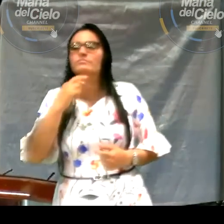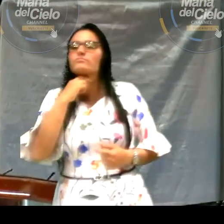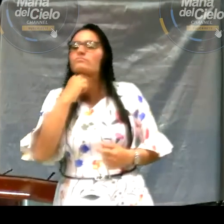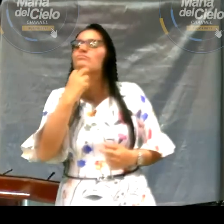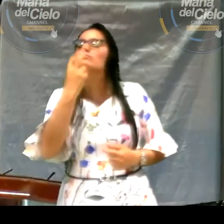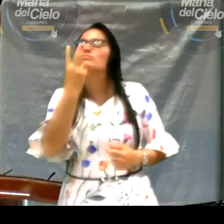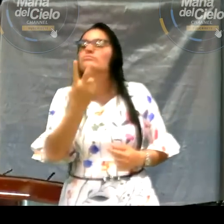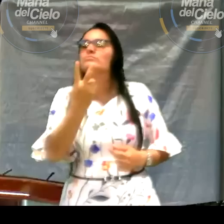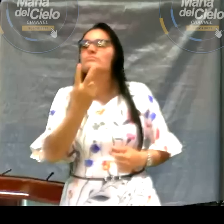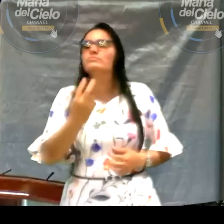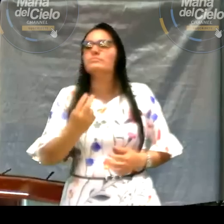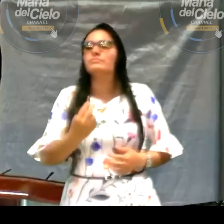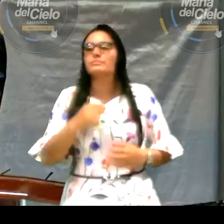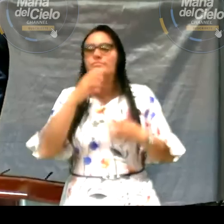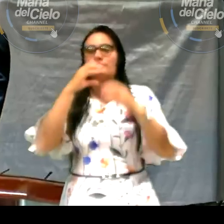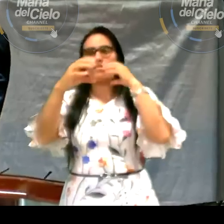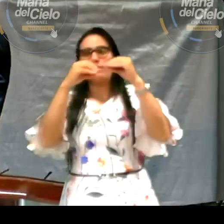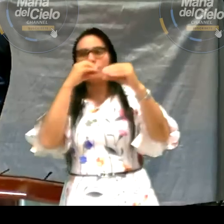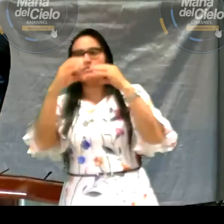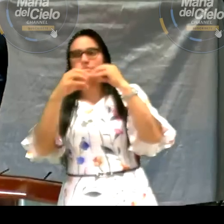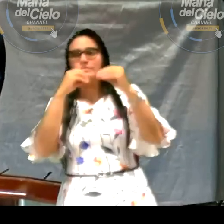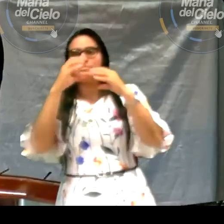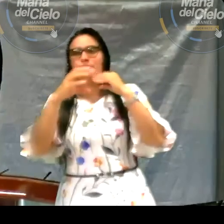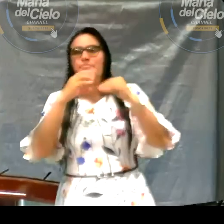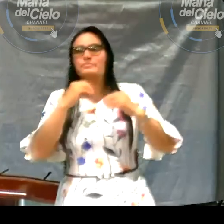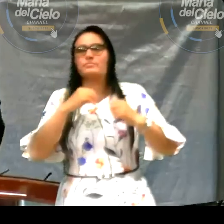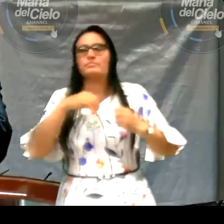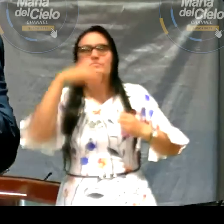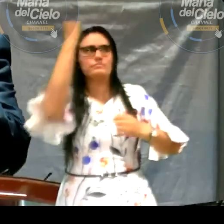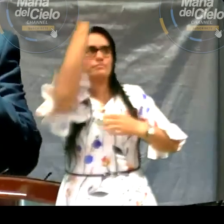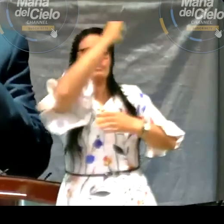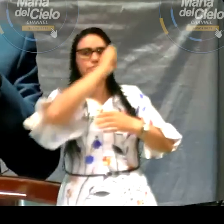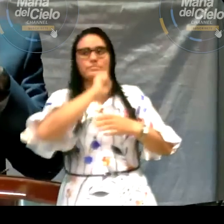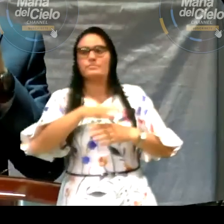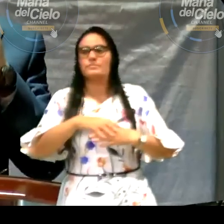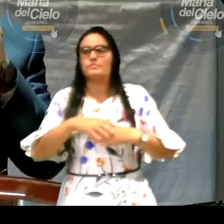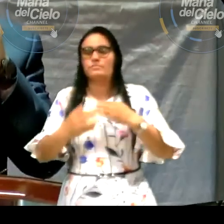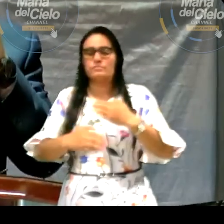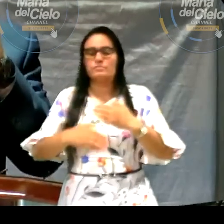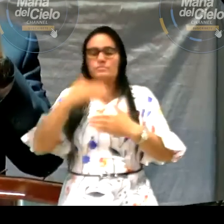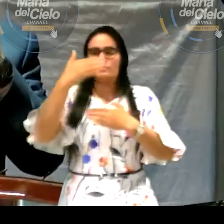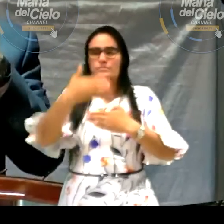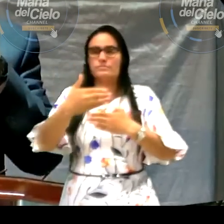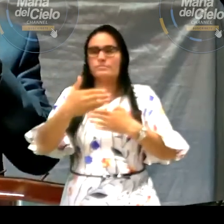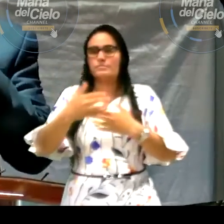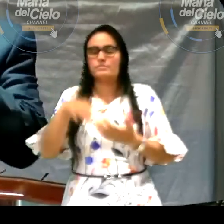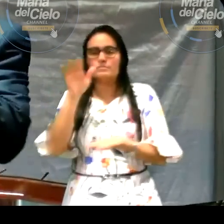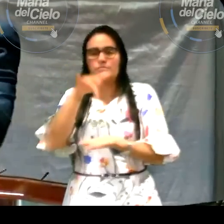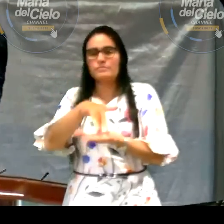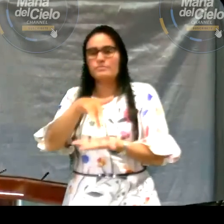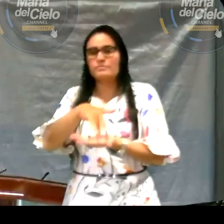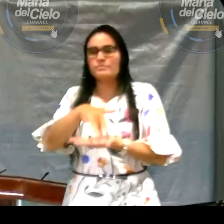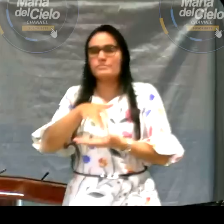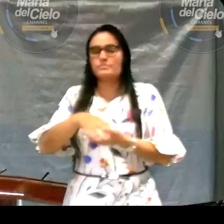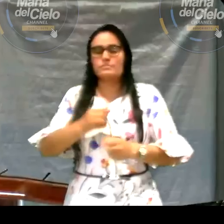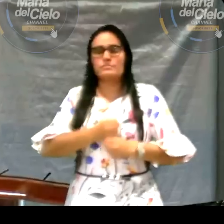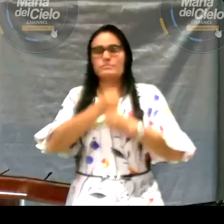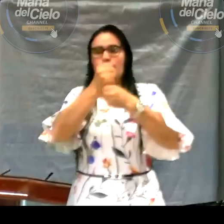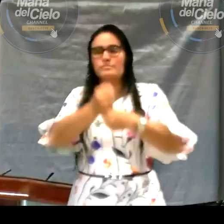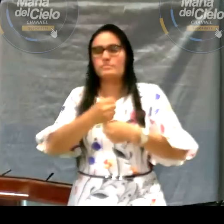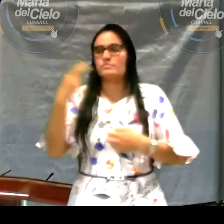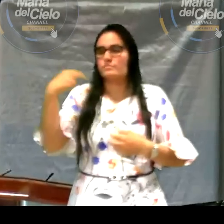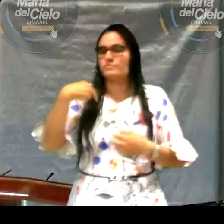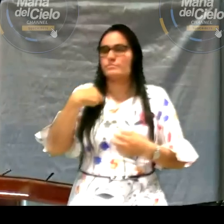desierto. Detrás de mí viene uno que es más poderoso que yo. Ese es el que predica